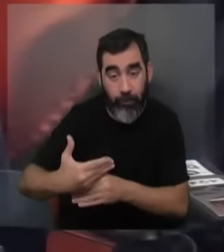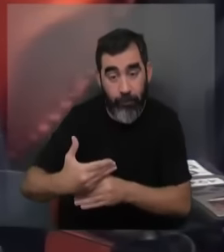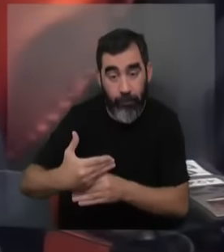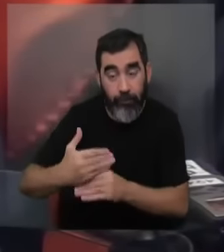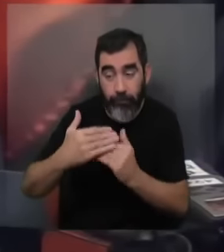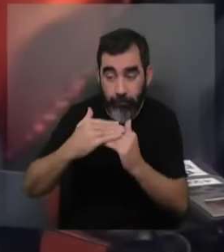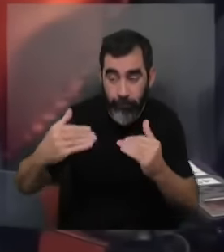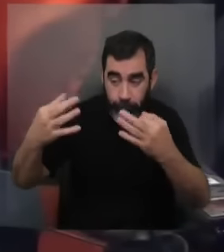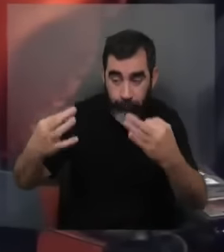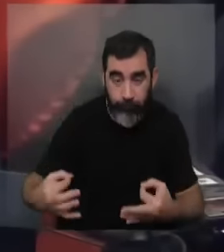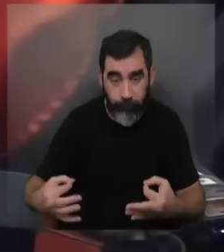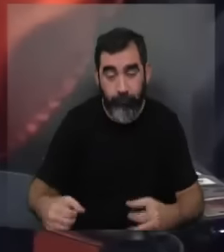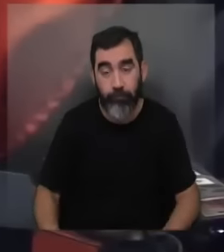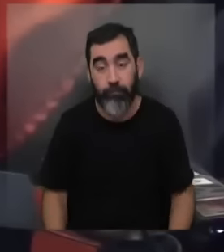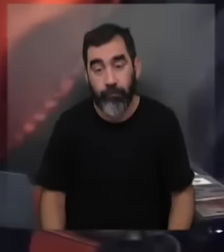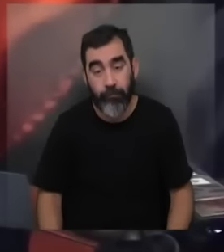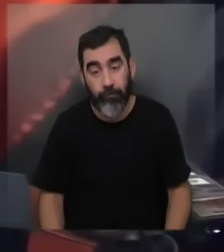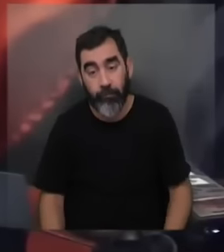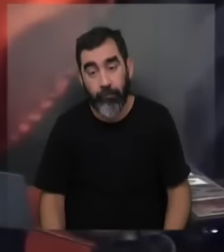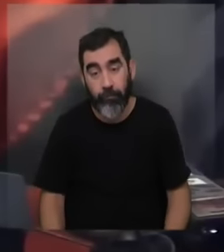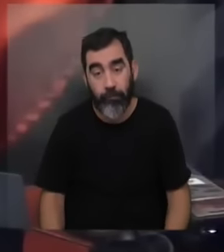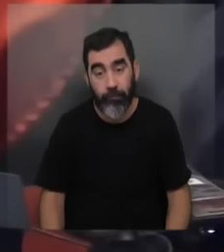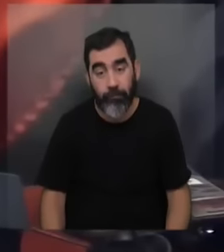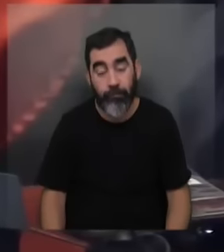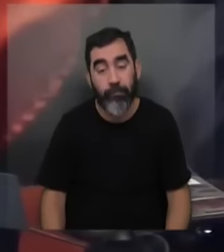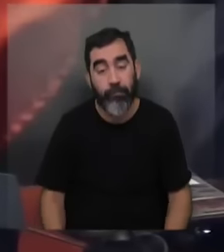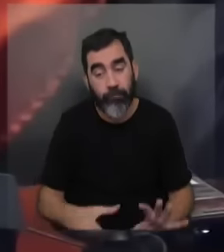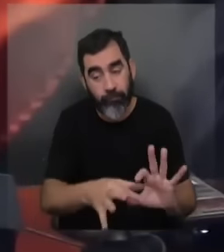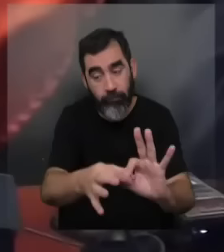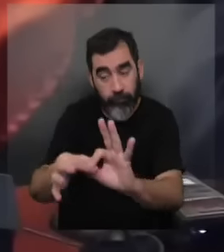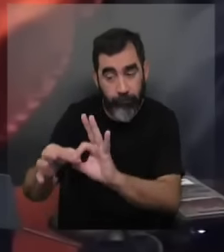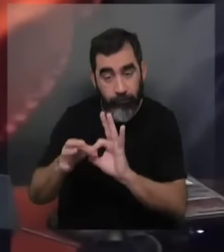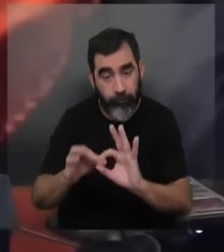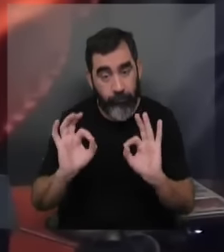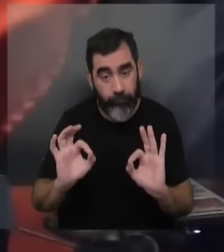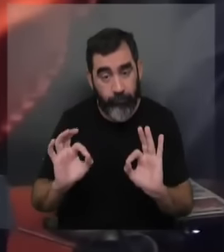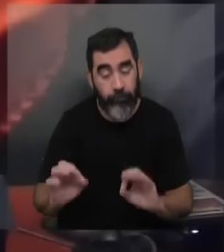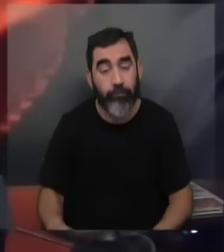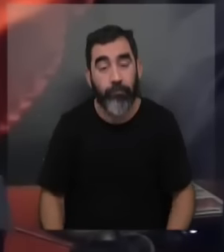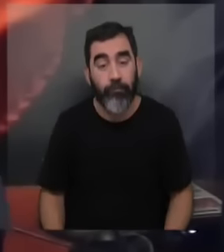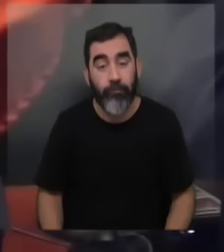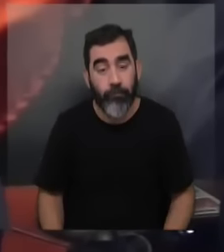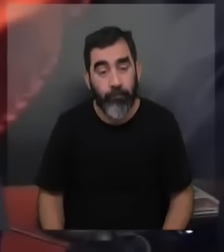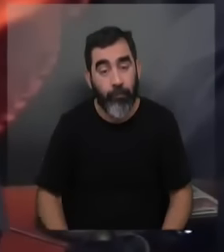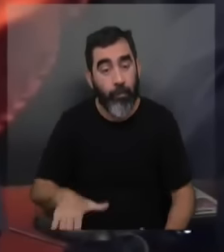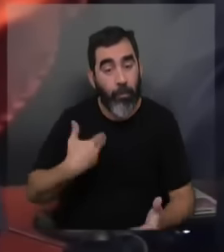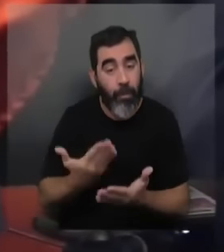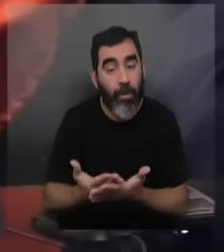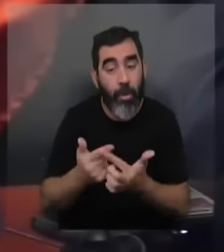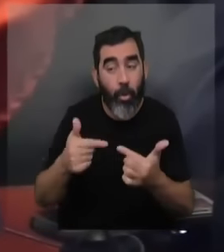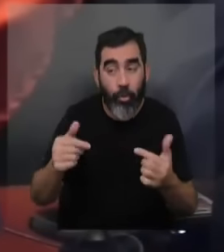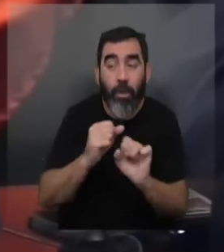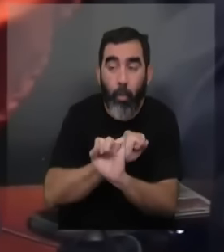tierra bruñir el sentido común plantearnos cosas